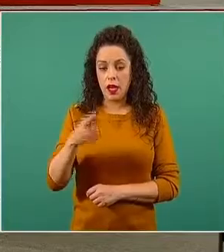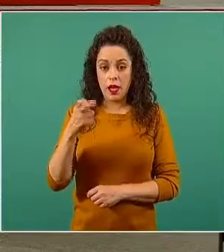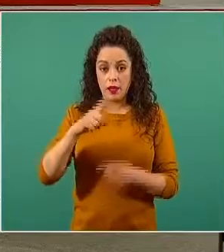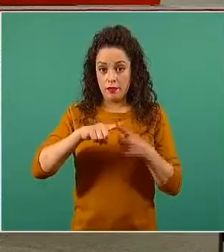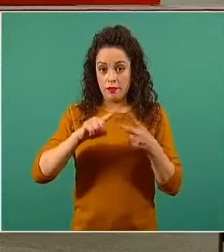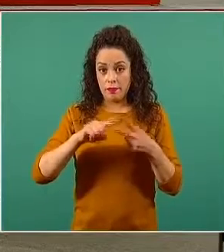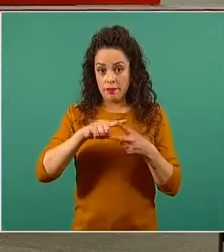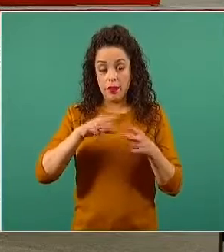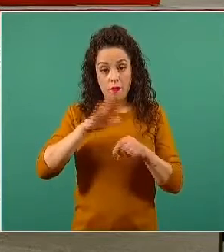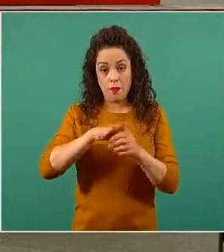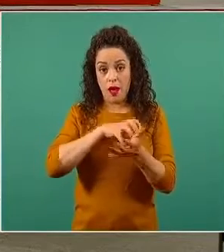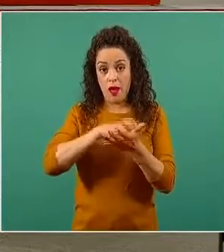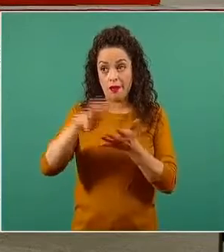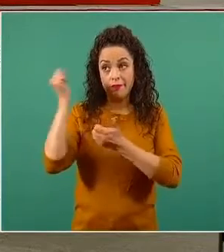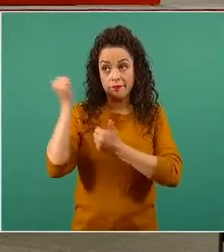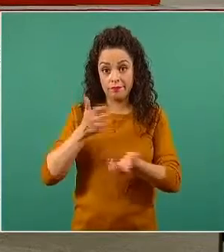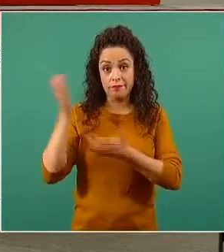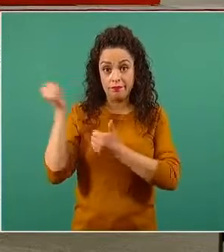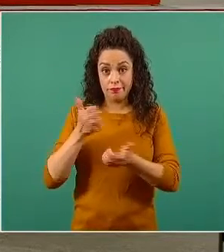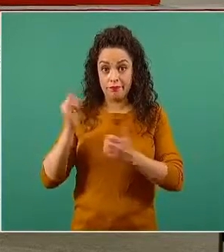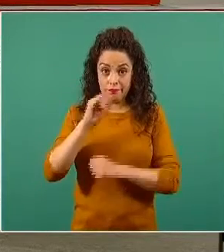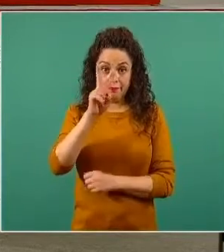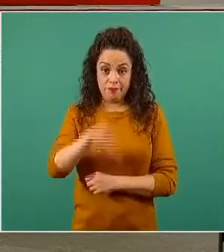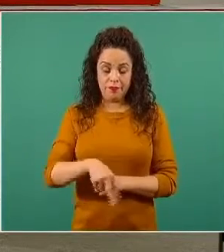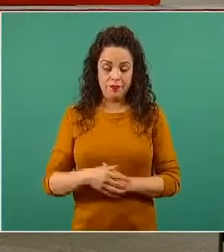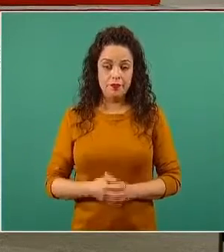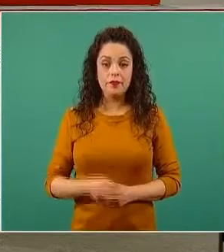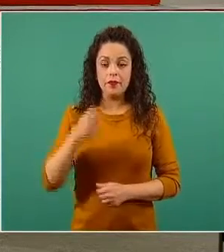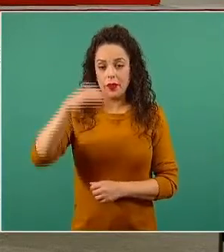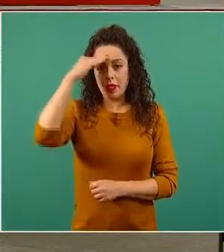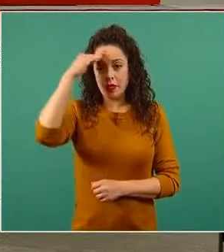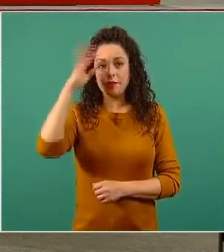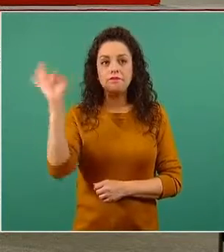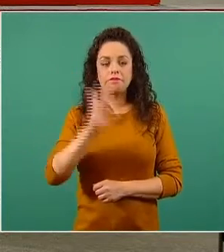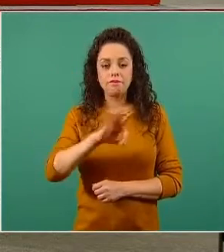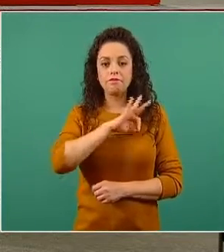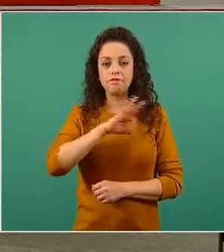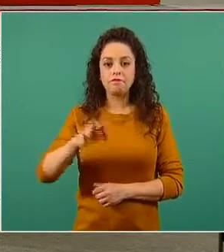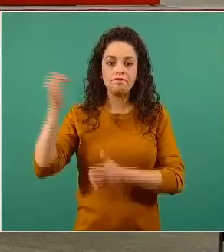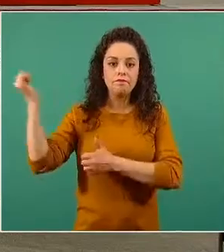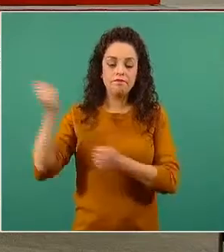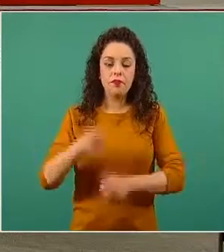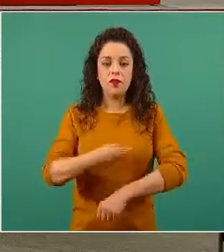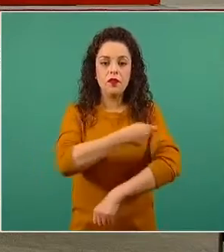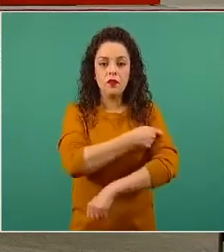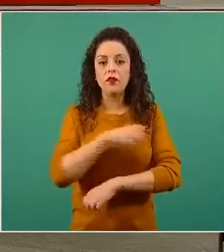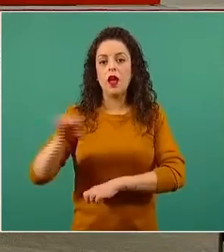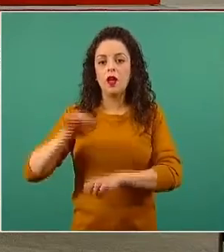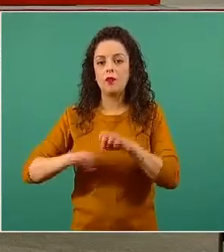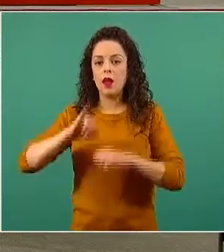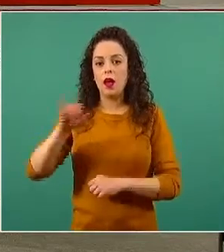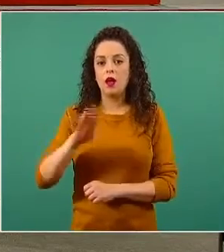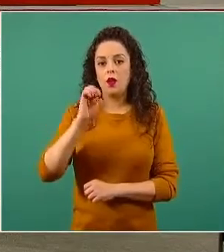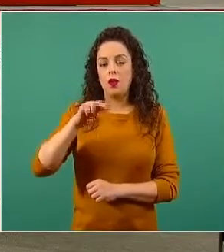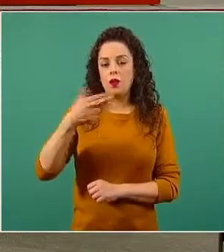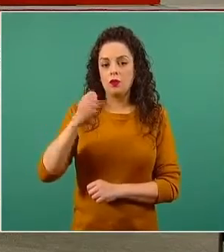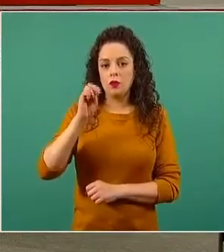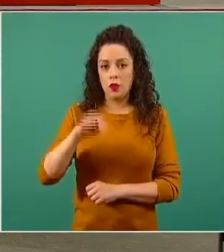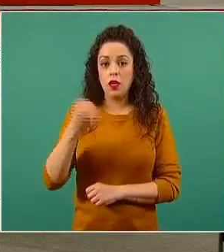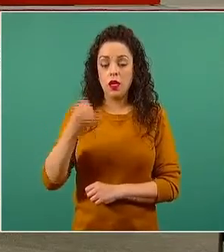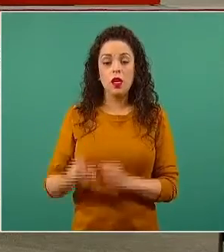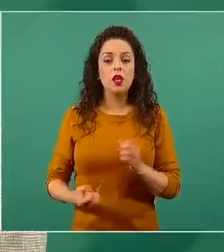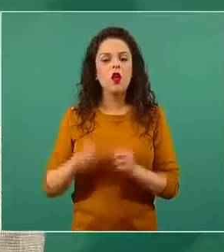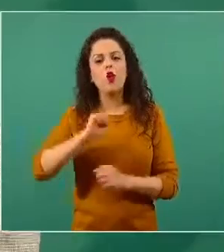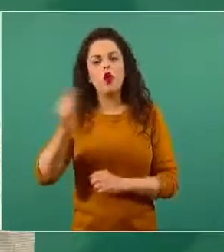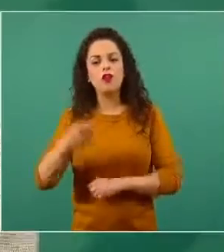hemos recibido en mayor cantidad. Se planteó ya la posibilidad de recibir vacunas Johnson & Johnson y también la vacuna